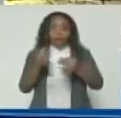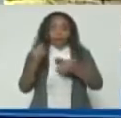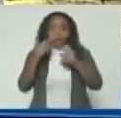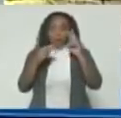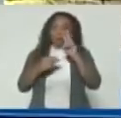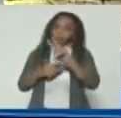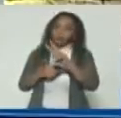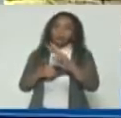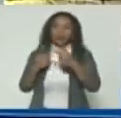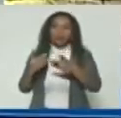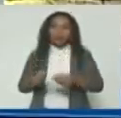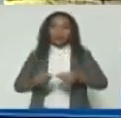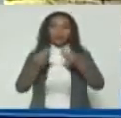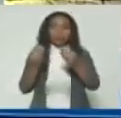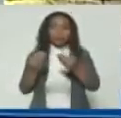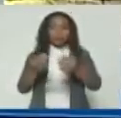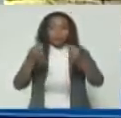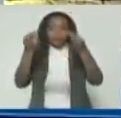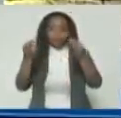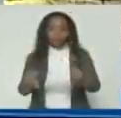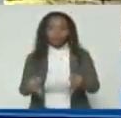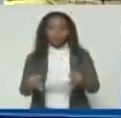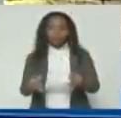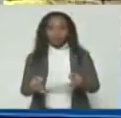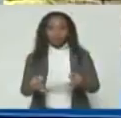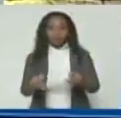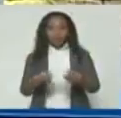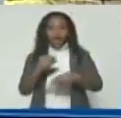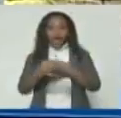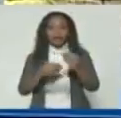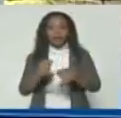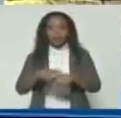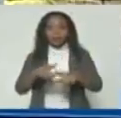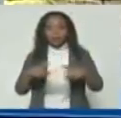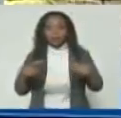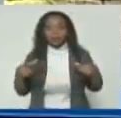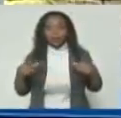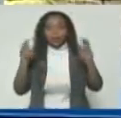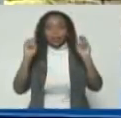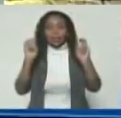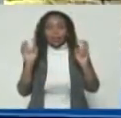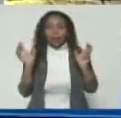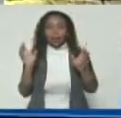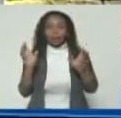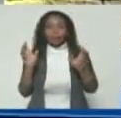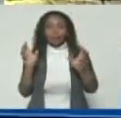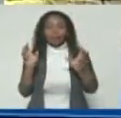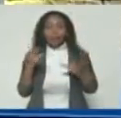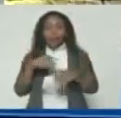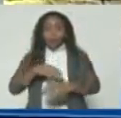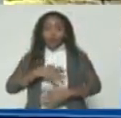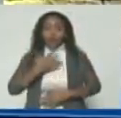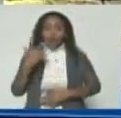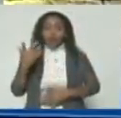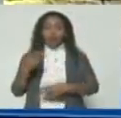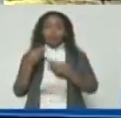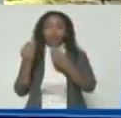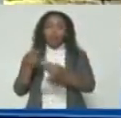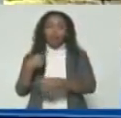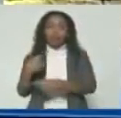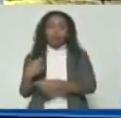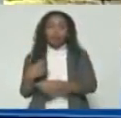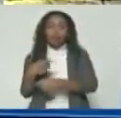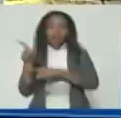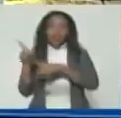para garantizar justamente, abarcar la mayor cantidad de sectores posible, garantizar financiamiento. En este